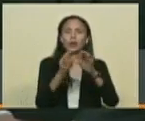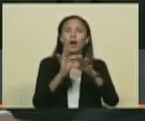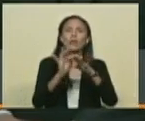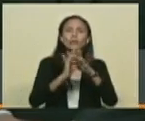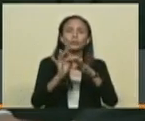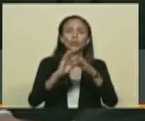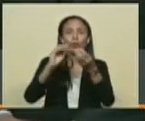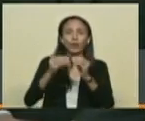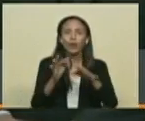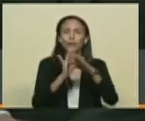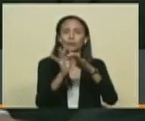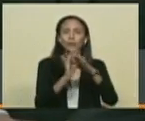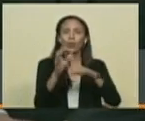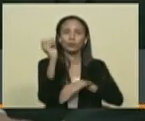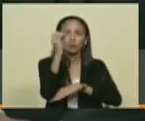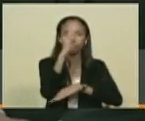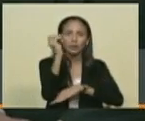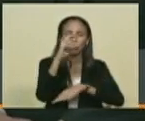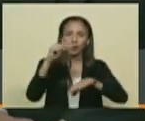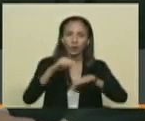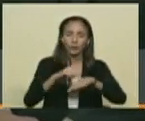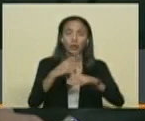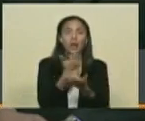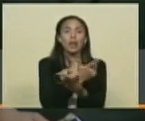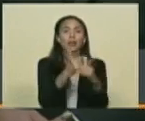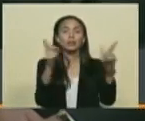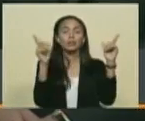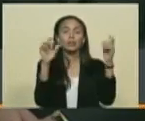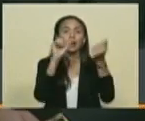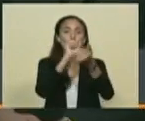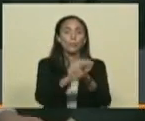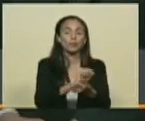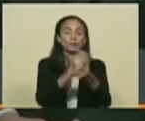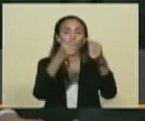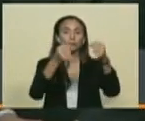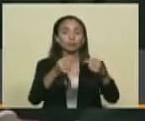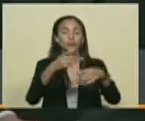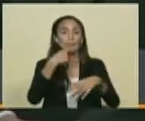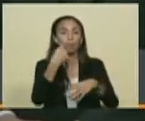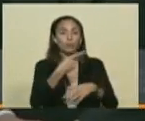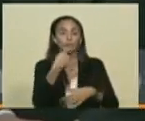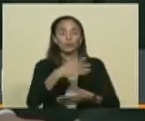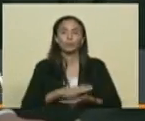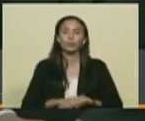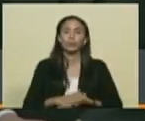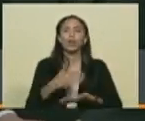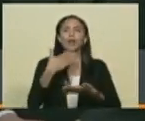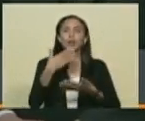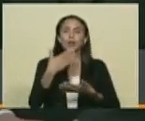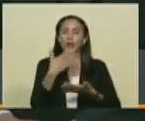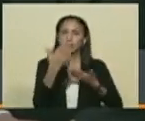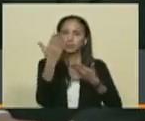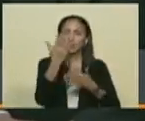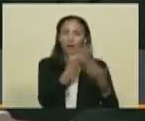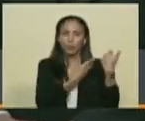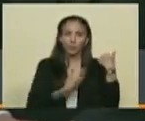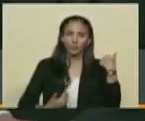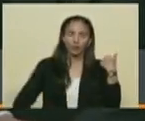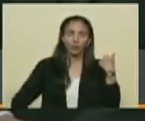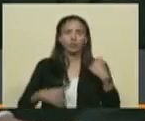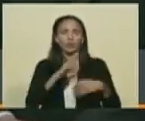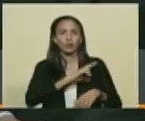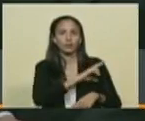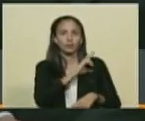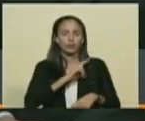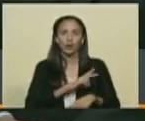Nacional, que quiere liberar a sus presos políticos. Agradecemos al presidente como tal, a su canciller Miguel